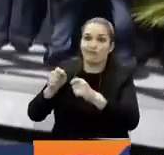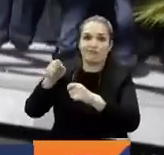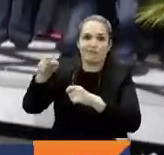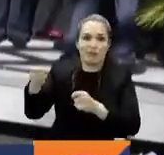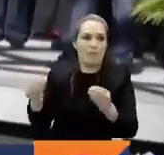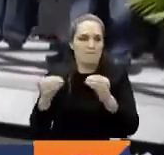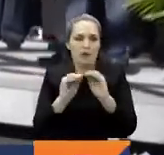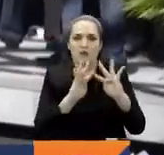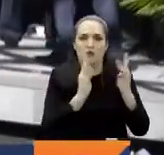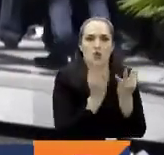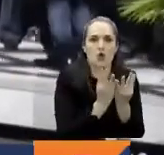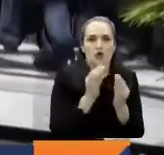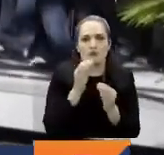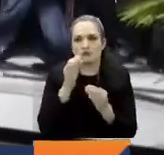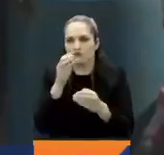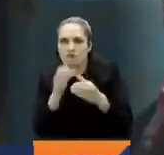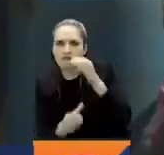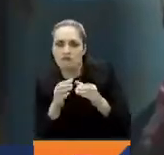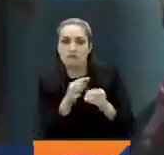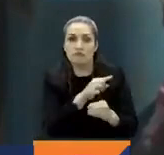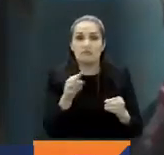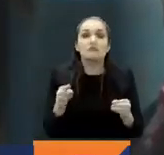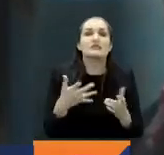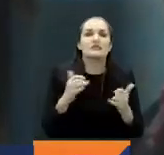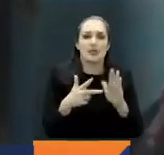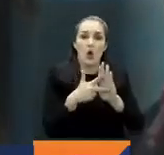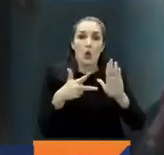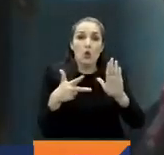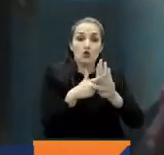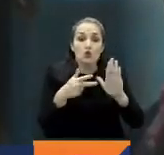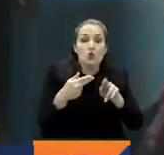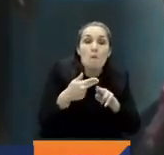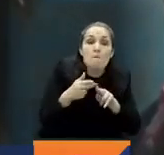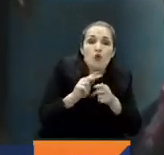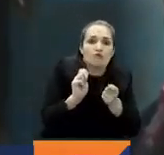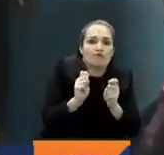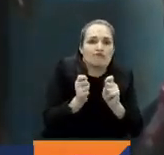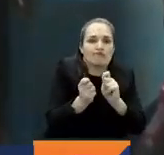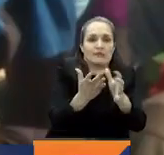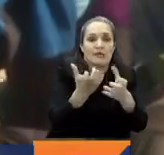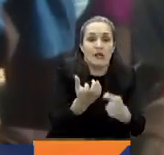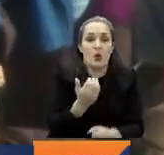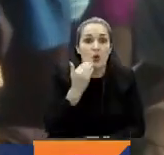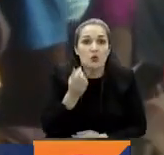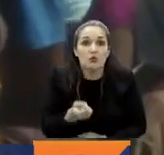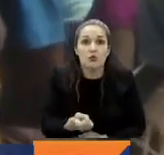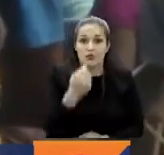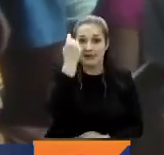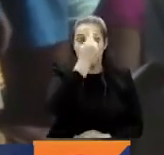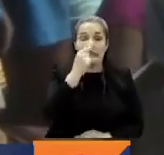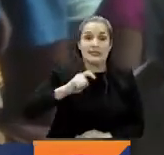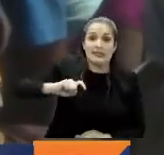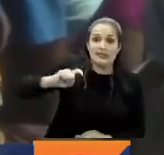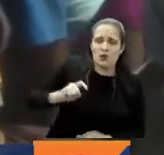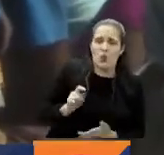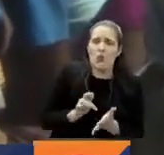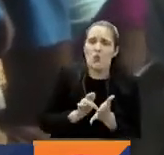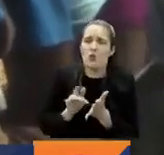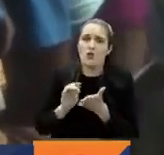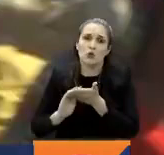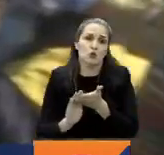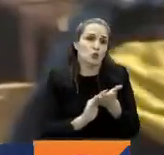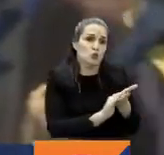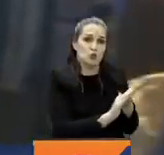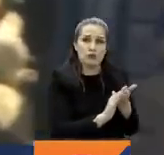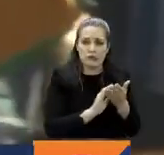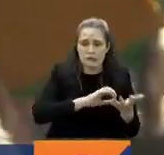E incluso un referéndum constitucional está programado para septiembre, reflejando la apremiante necesidad del país para